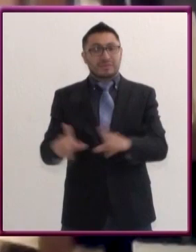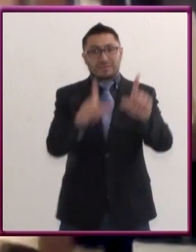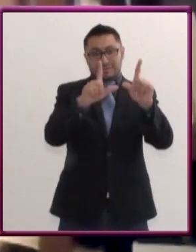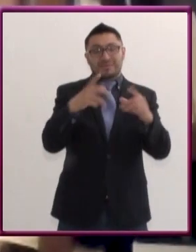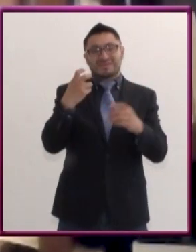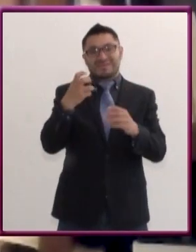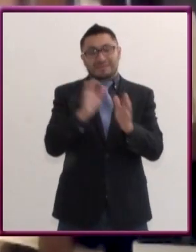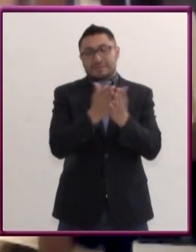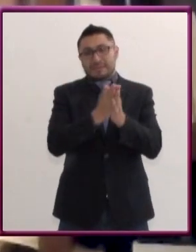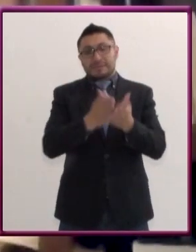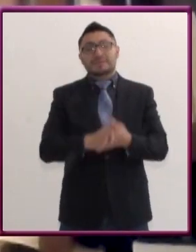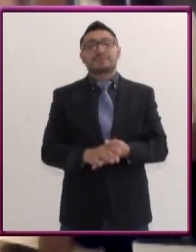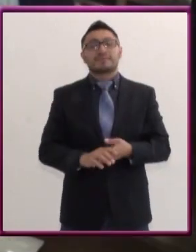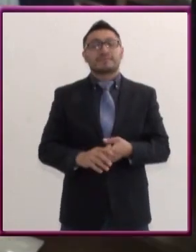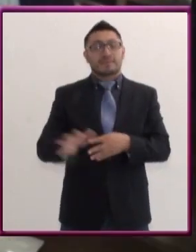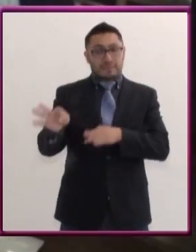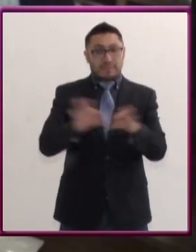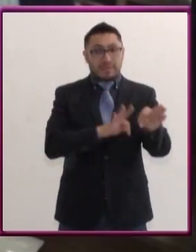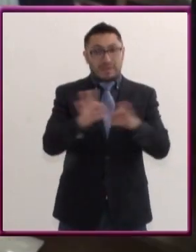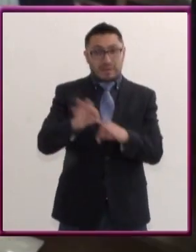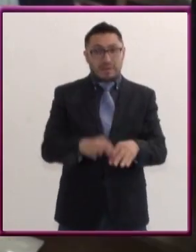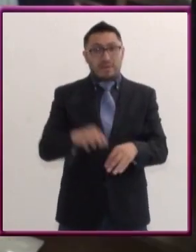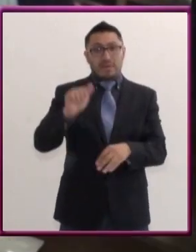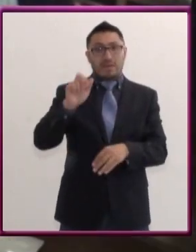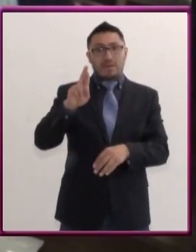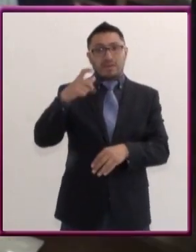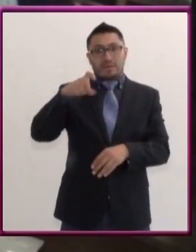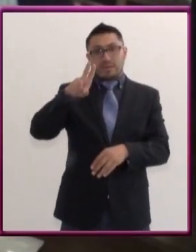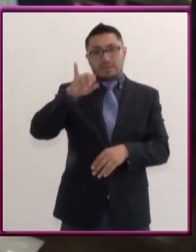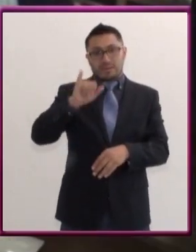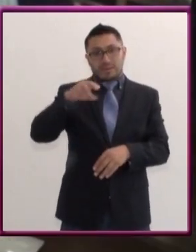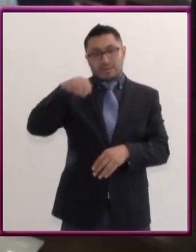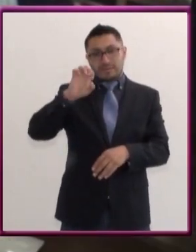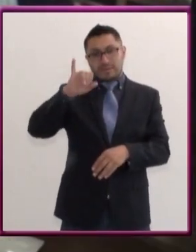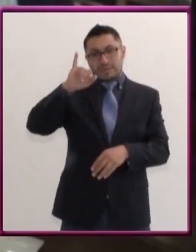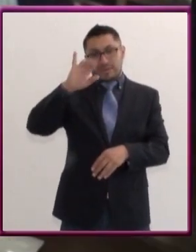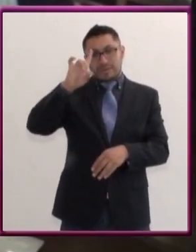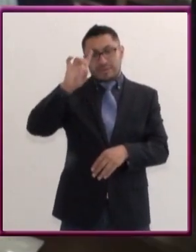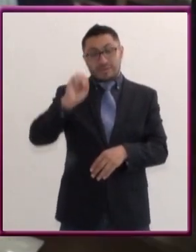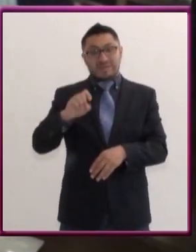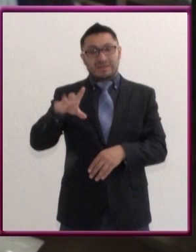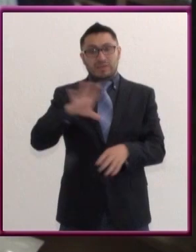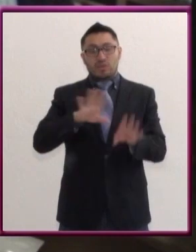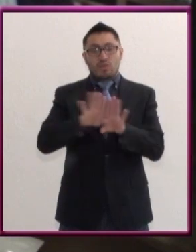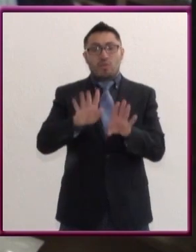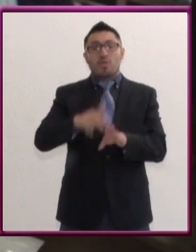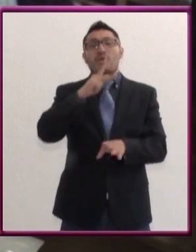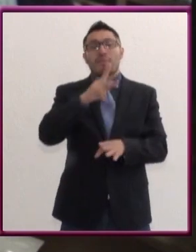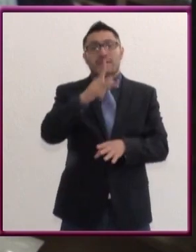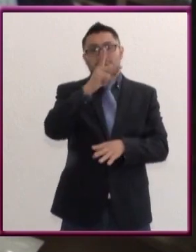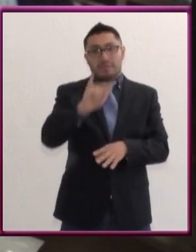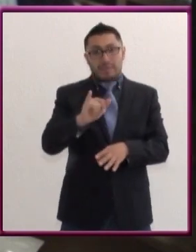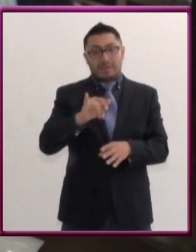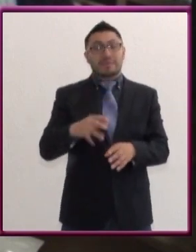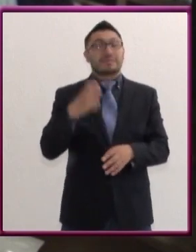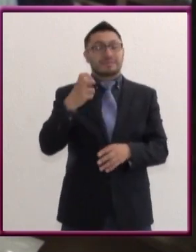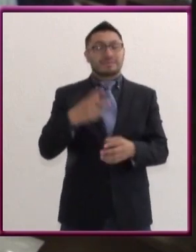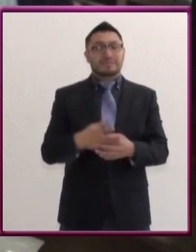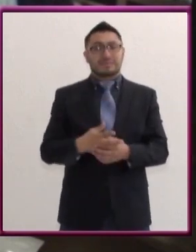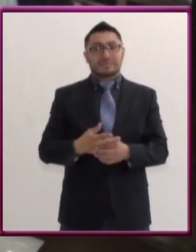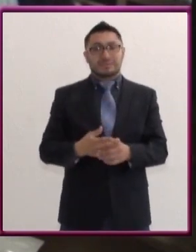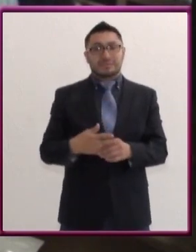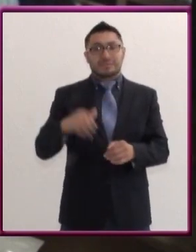publican como 13 libros, y en los trabajos de Arquímedes, que se le puede considerar el padre del número pi.